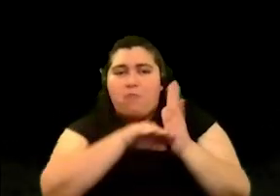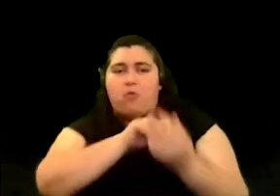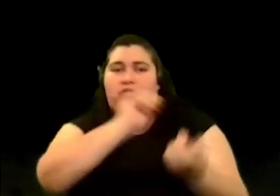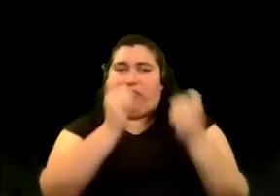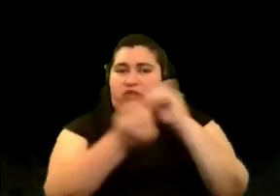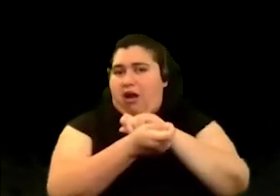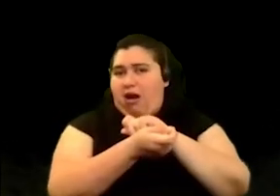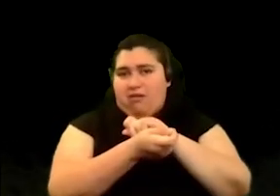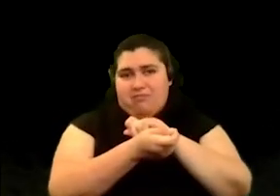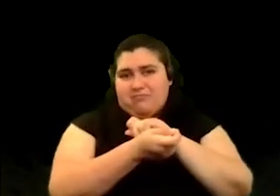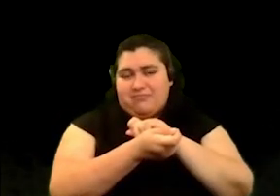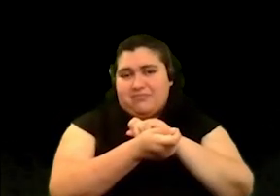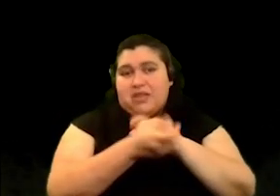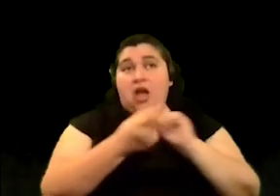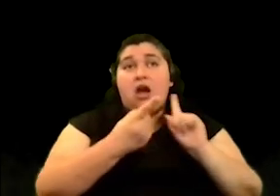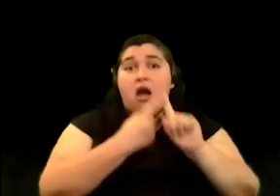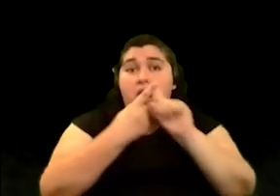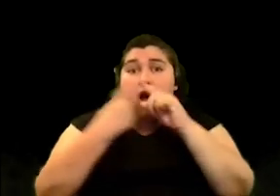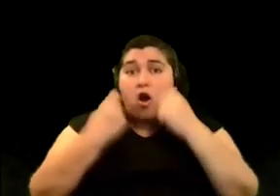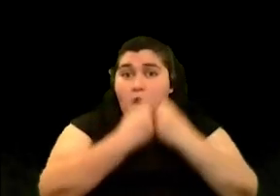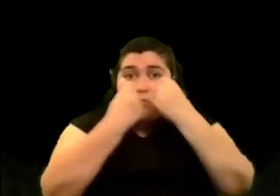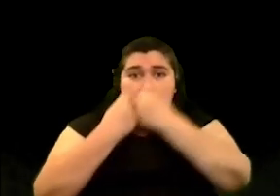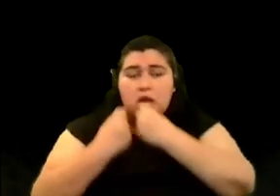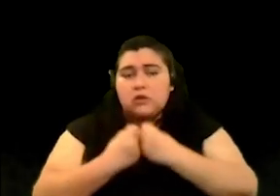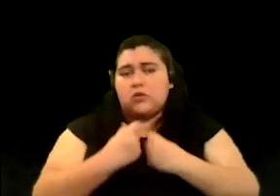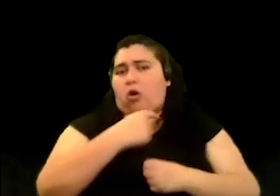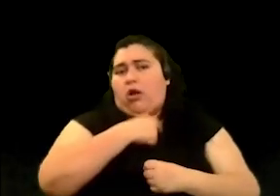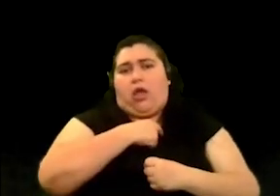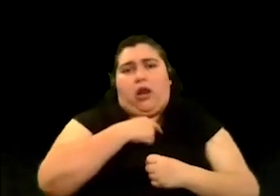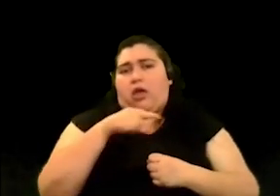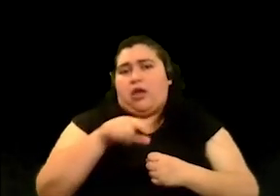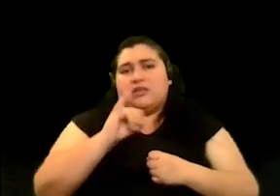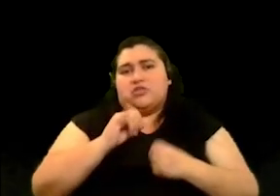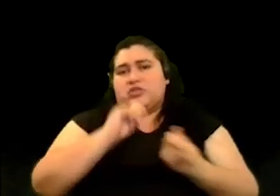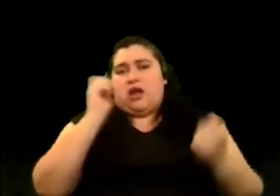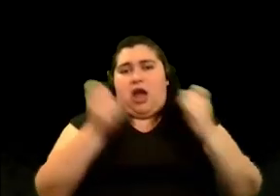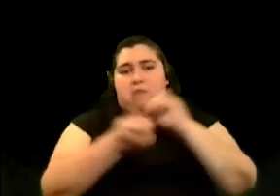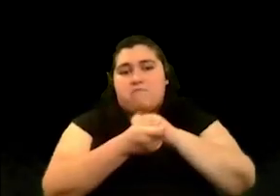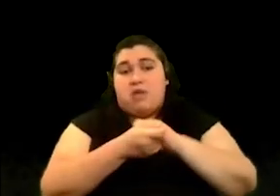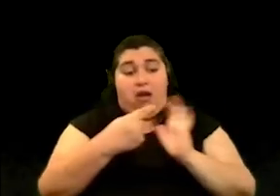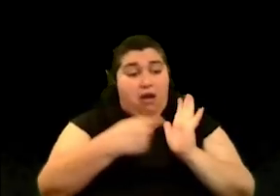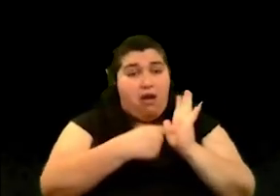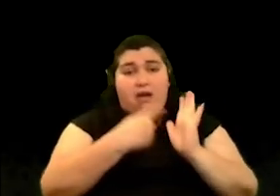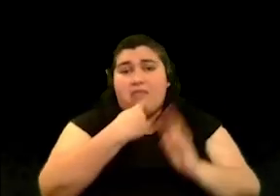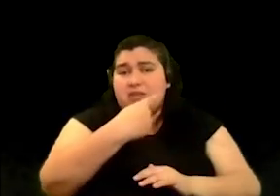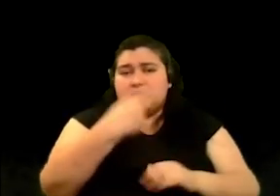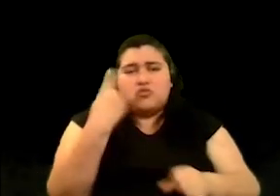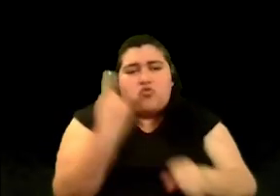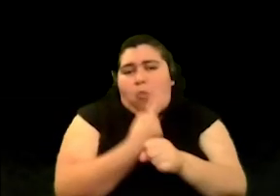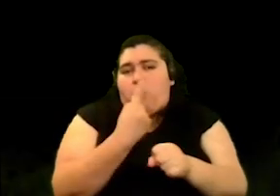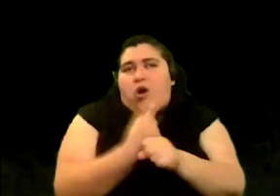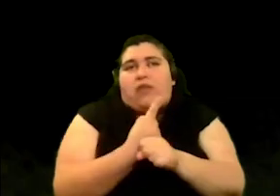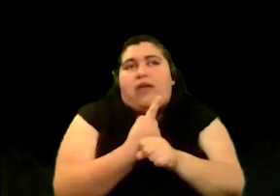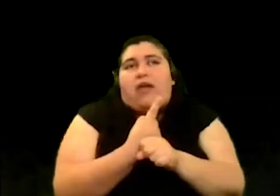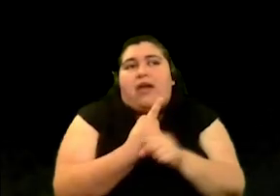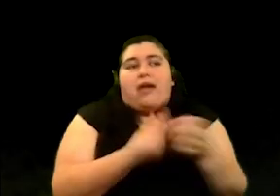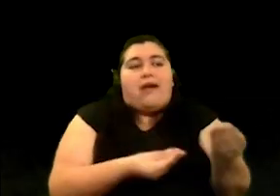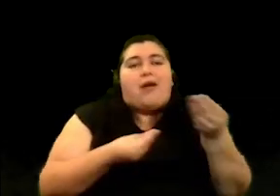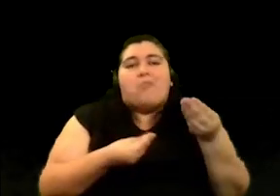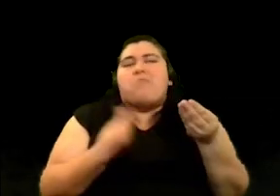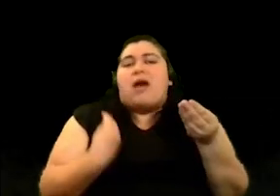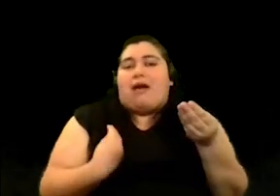todos los convenios y vamos a dejar en claro que el convenio no puede ser una herramienta para